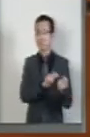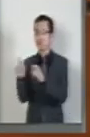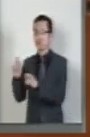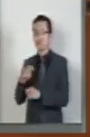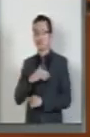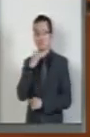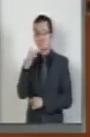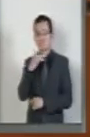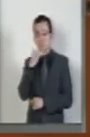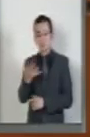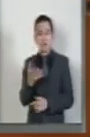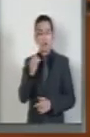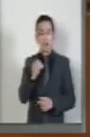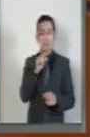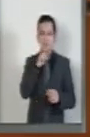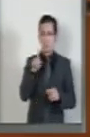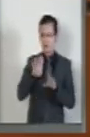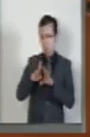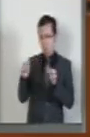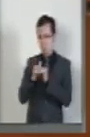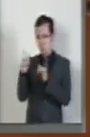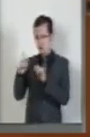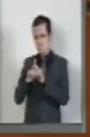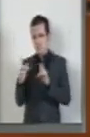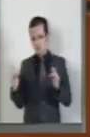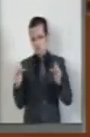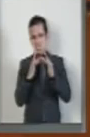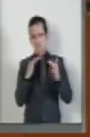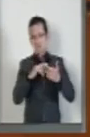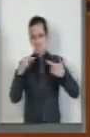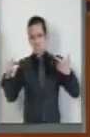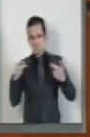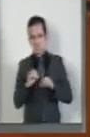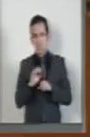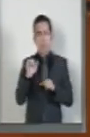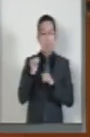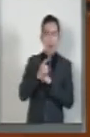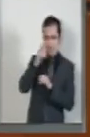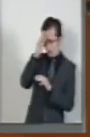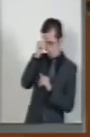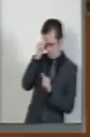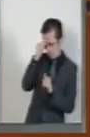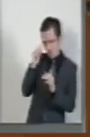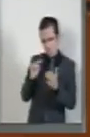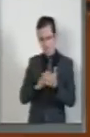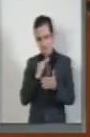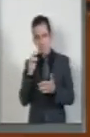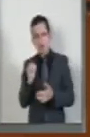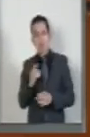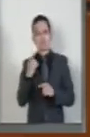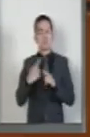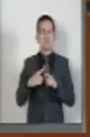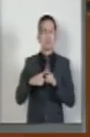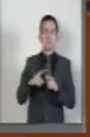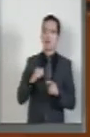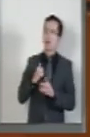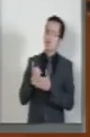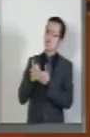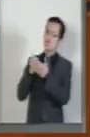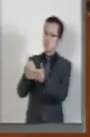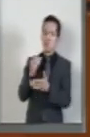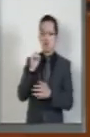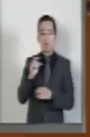asociaciones público-privadas, en los convenios modificatorios, en los prestanombres, en el enriquecimiento, en